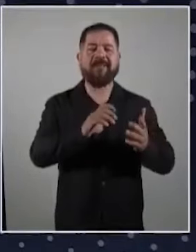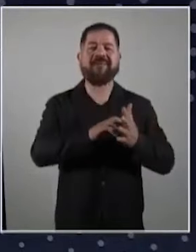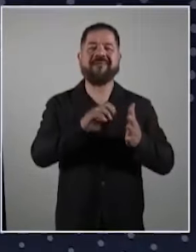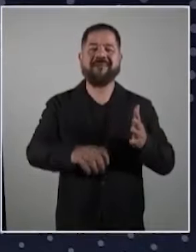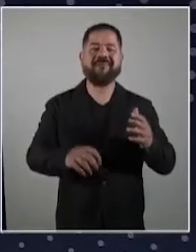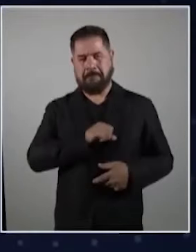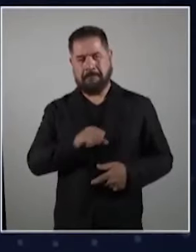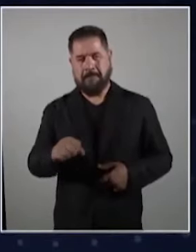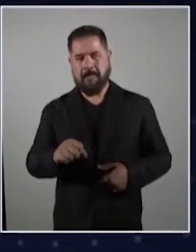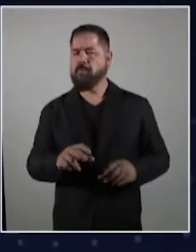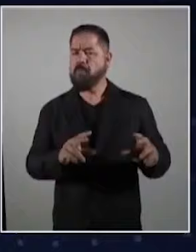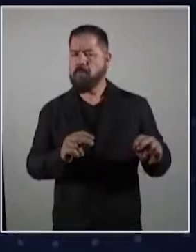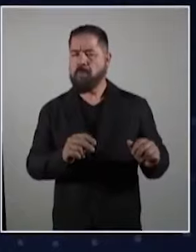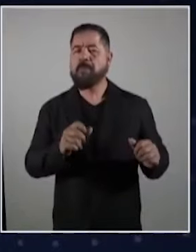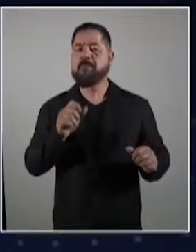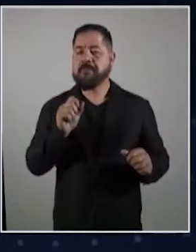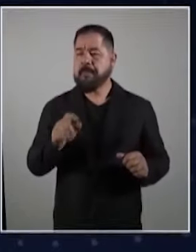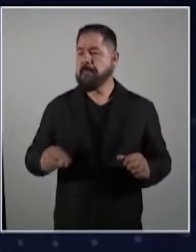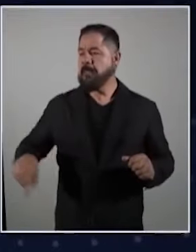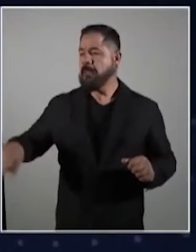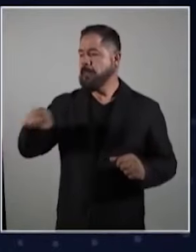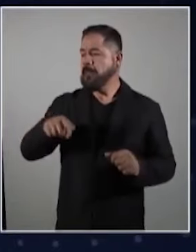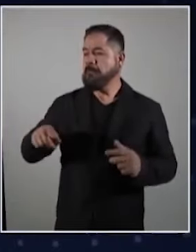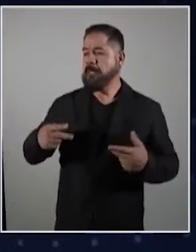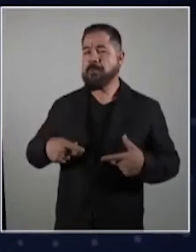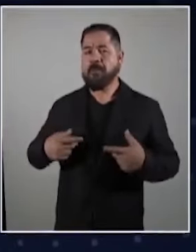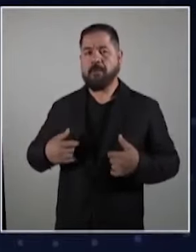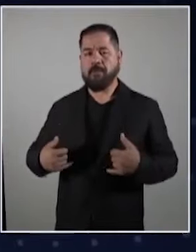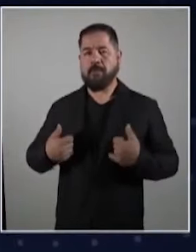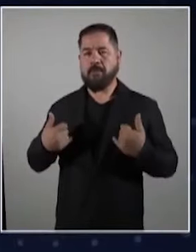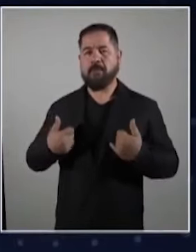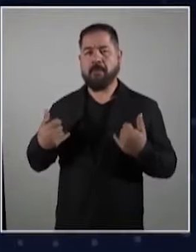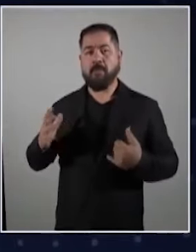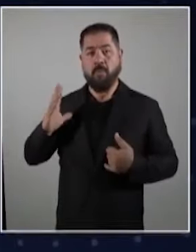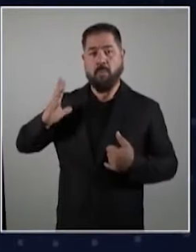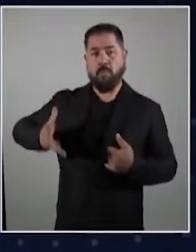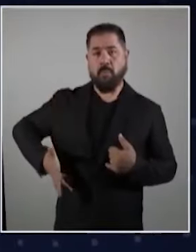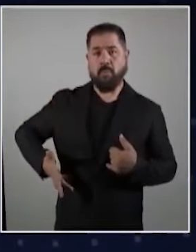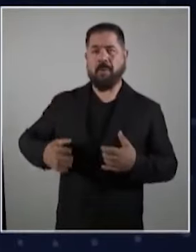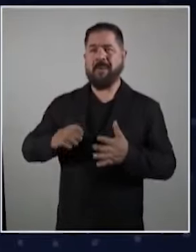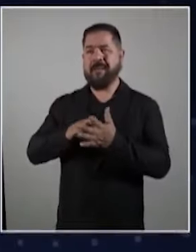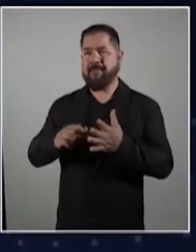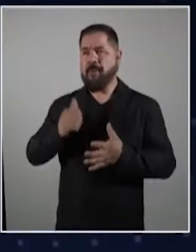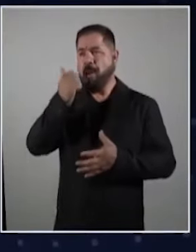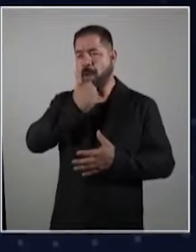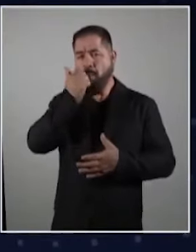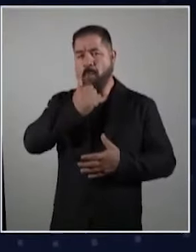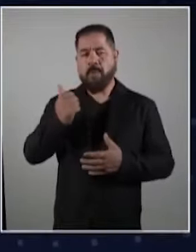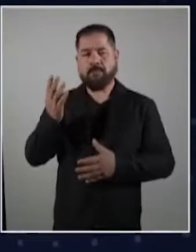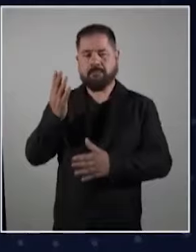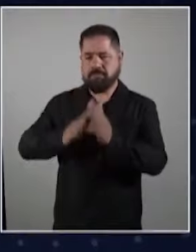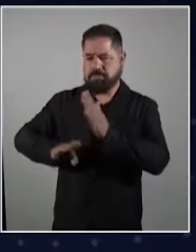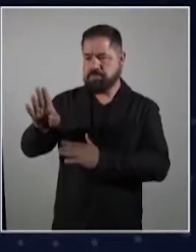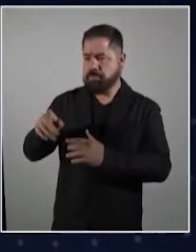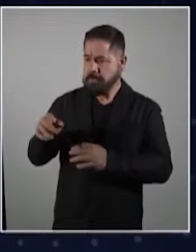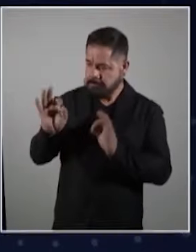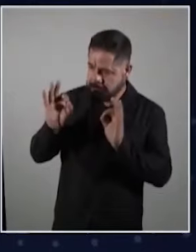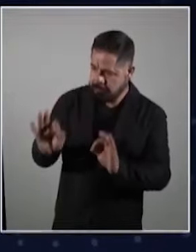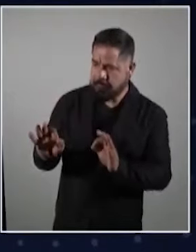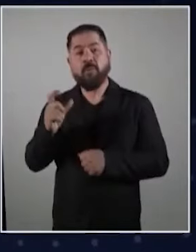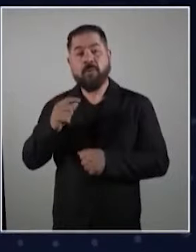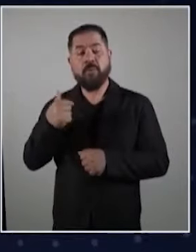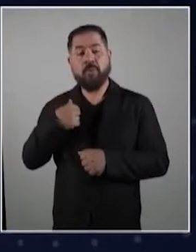y violencia vamos a meter el programa orgullo Cajeme orgullo Cajeme es para aquellos alumnos destacados para apoyarlos con tablets y con computadoras